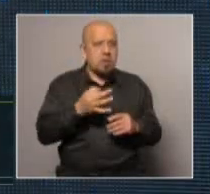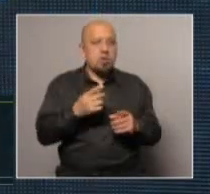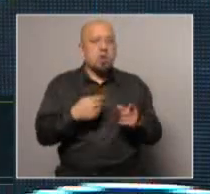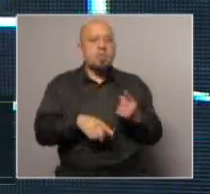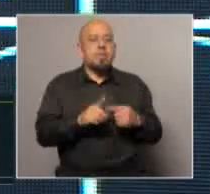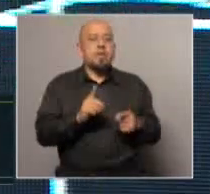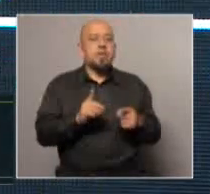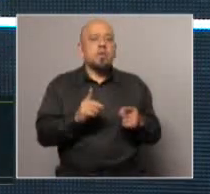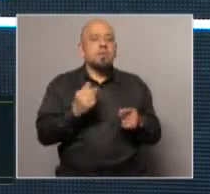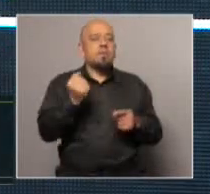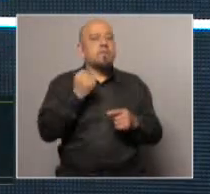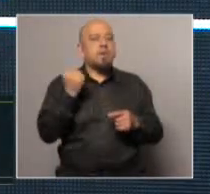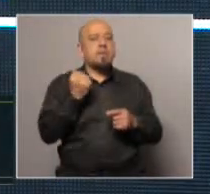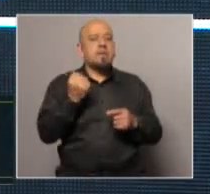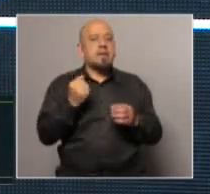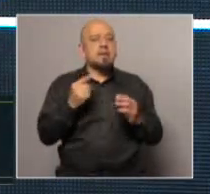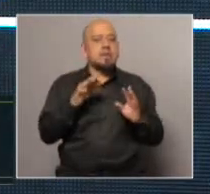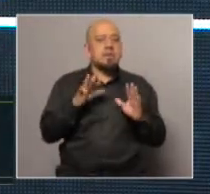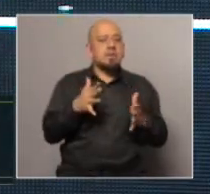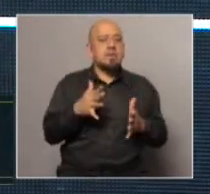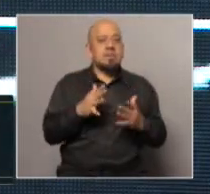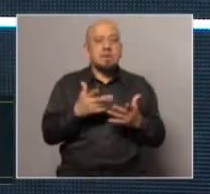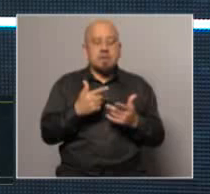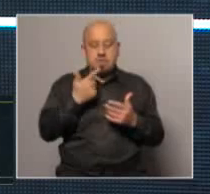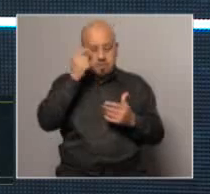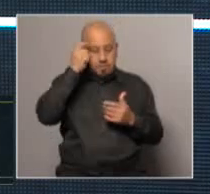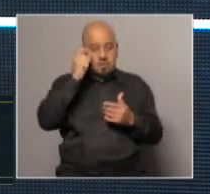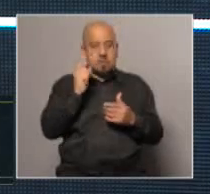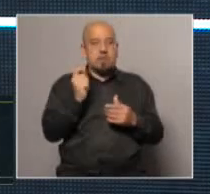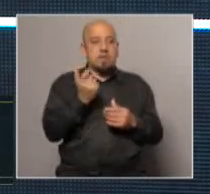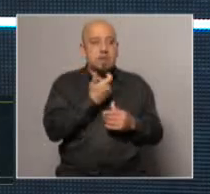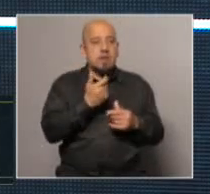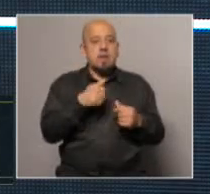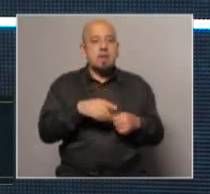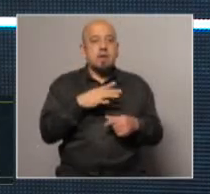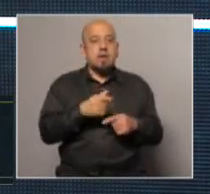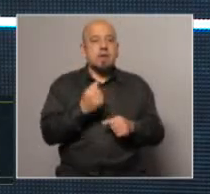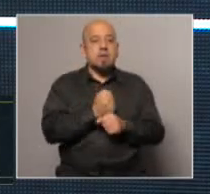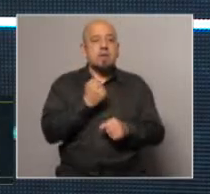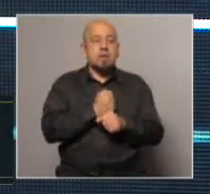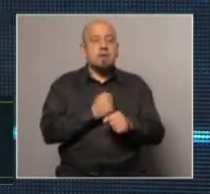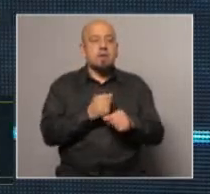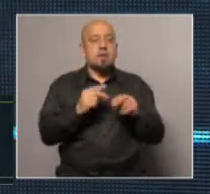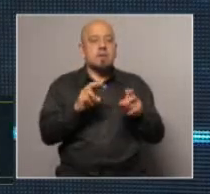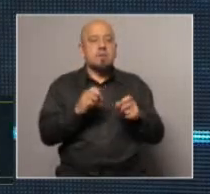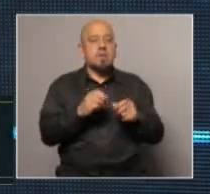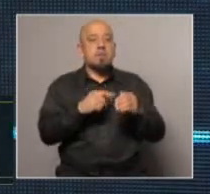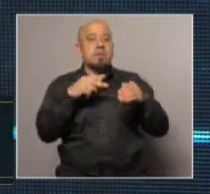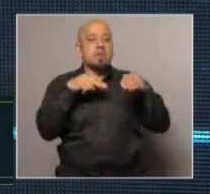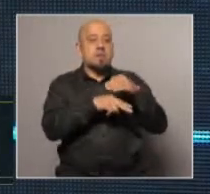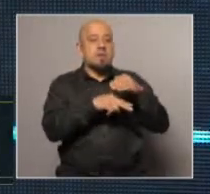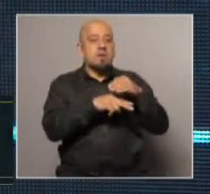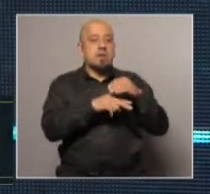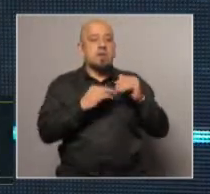de los aspectos fundamentales es la motivación para cambiar. Y me parece que lo hay que trabajar, más que la compulsión a internar, es